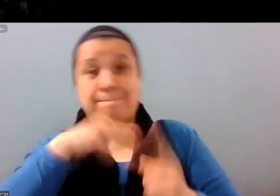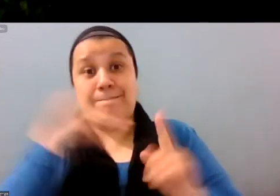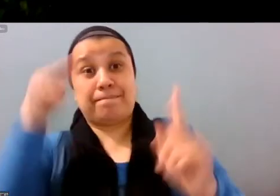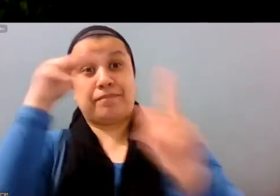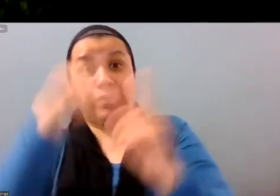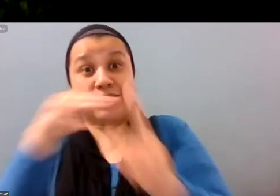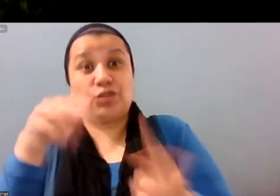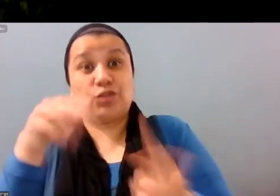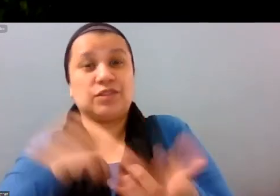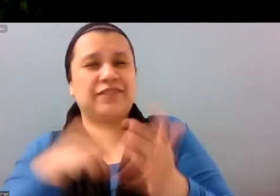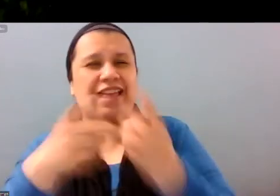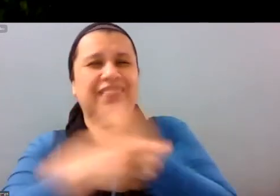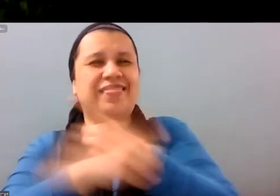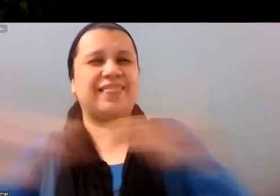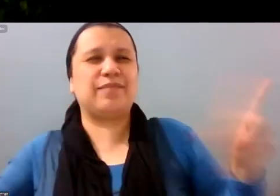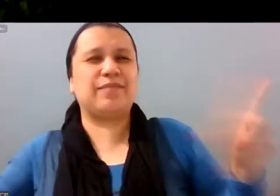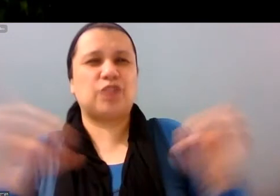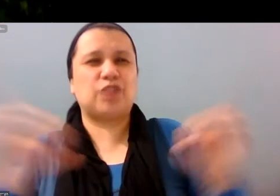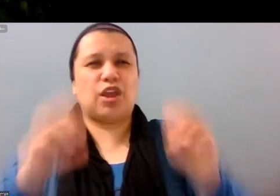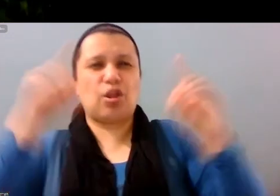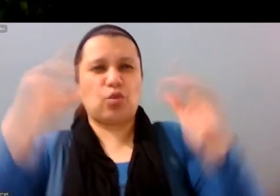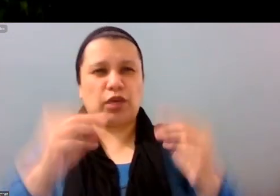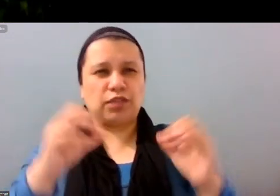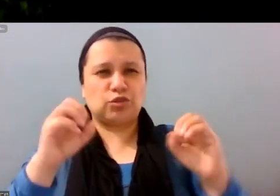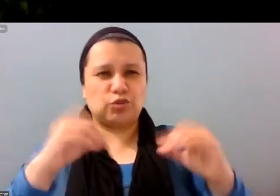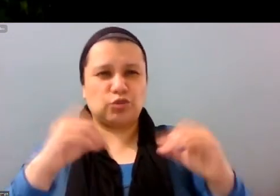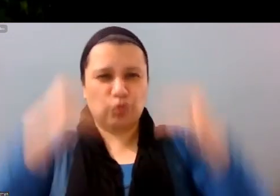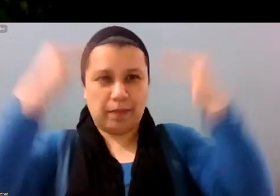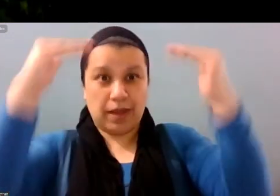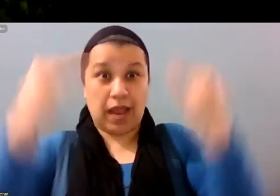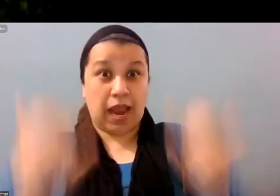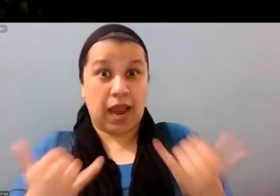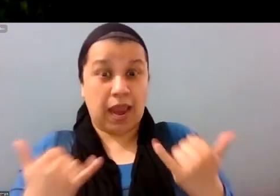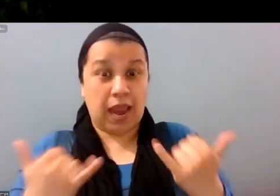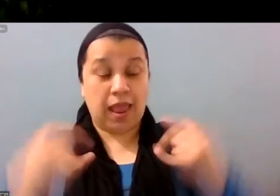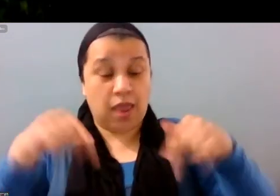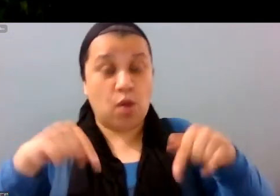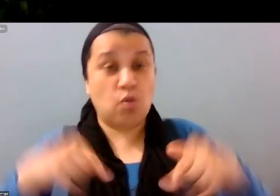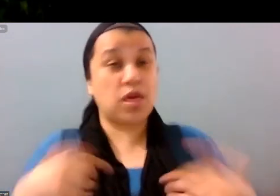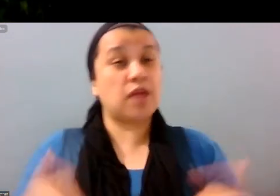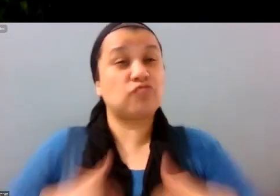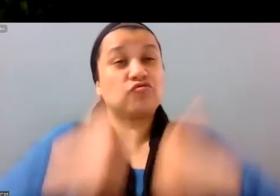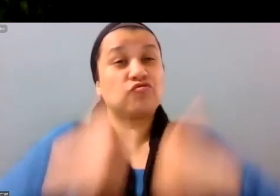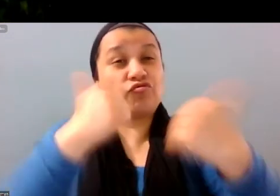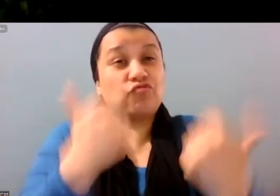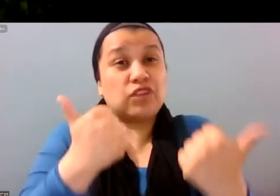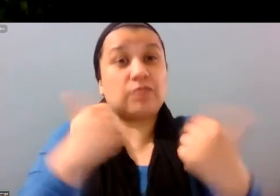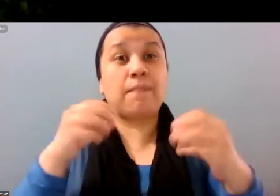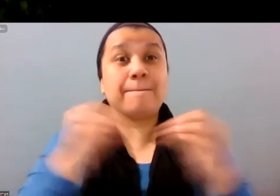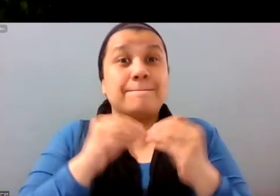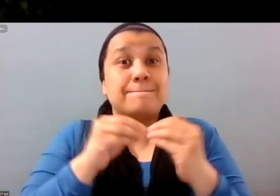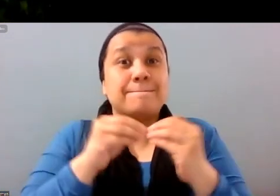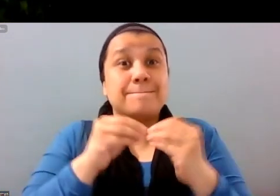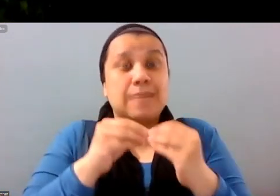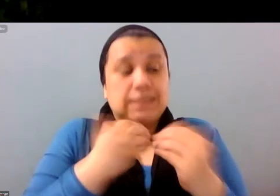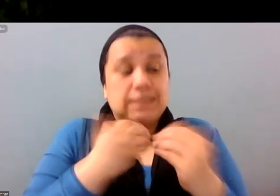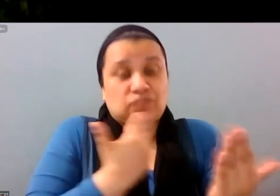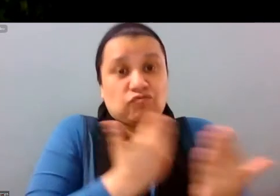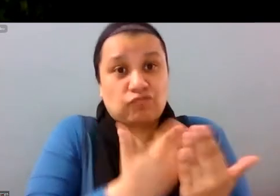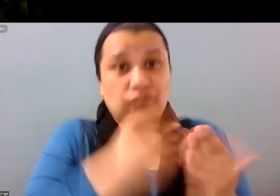de la educación superior creo que ahora se nos pone el reto de tener un acompañamiento más cercano a donde nos